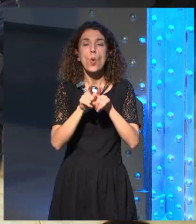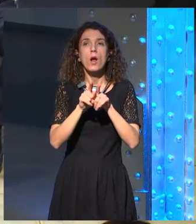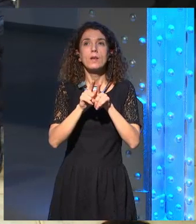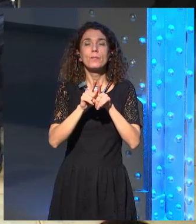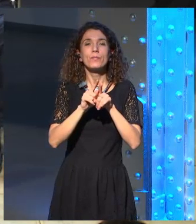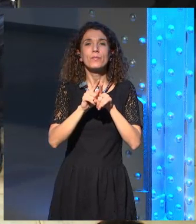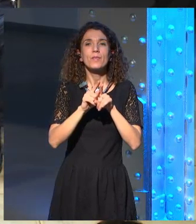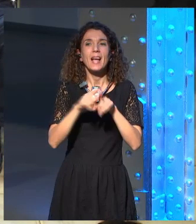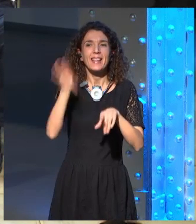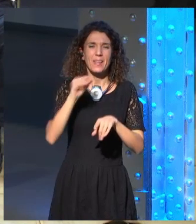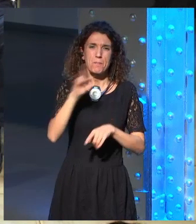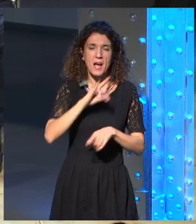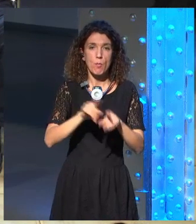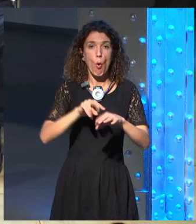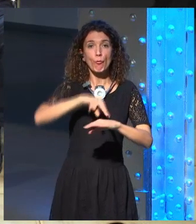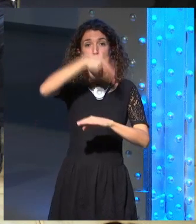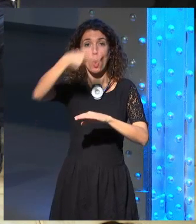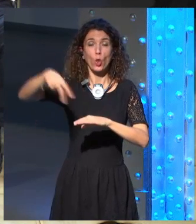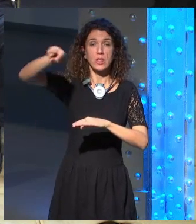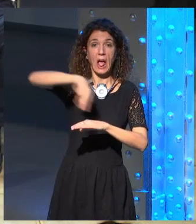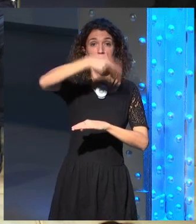concepción ahí, digamos, que cuando estamos flotando, porque